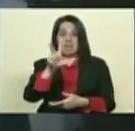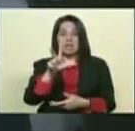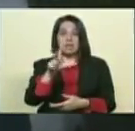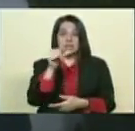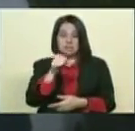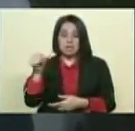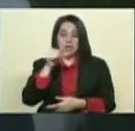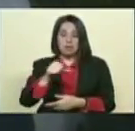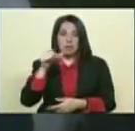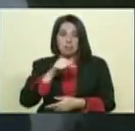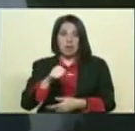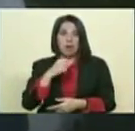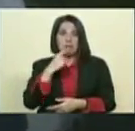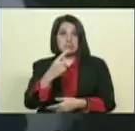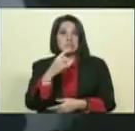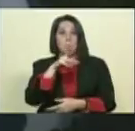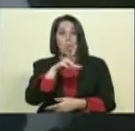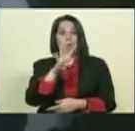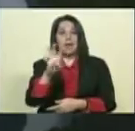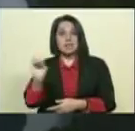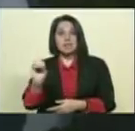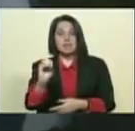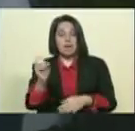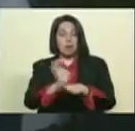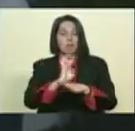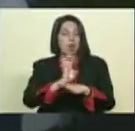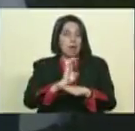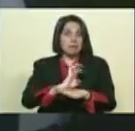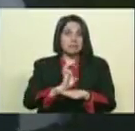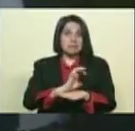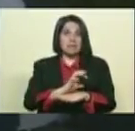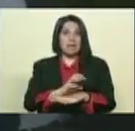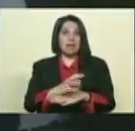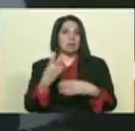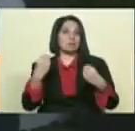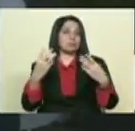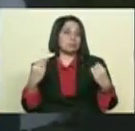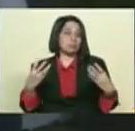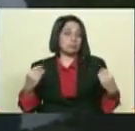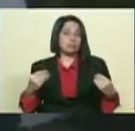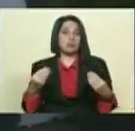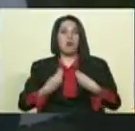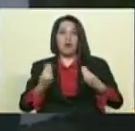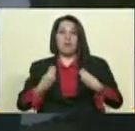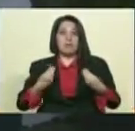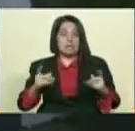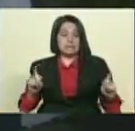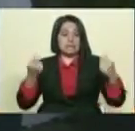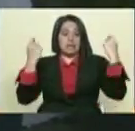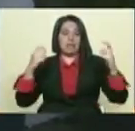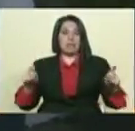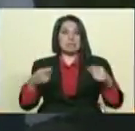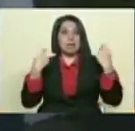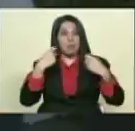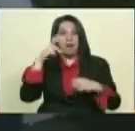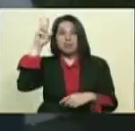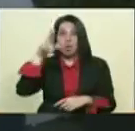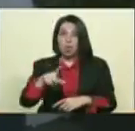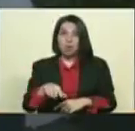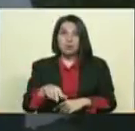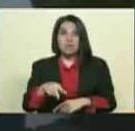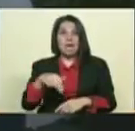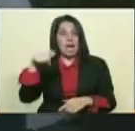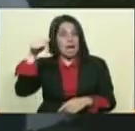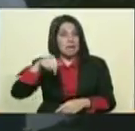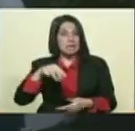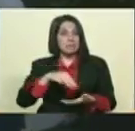mandó al Estado Miranda 40 ambulancias de regalo y esa es la cantidad de vidas que hemos salvado día a día en todo el territorio